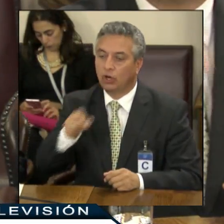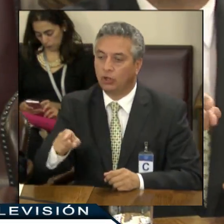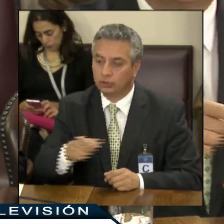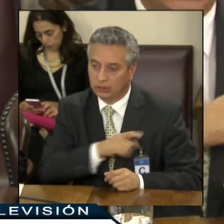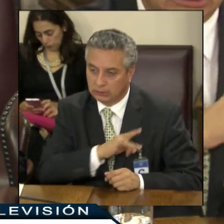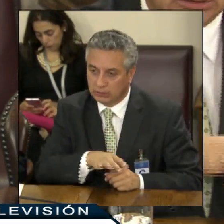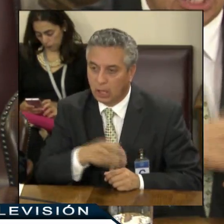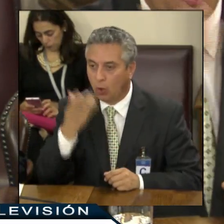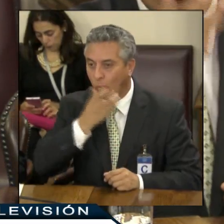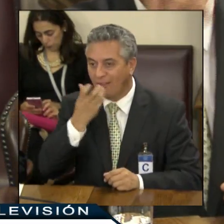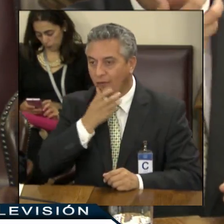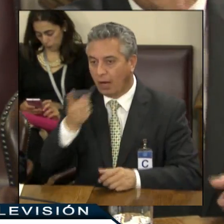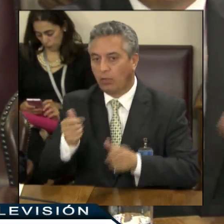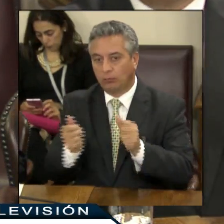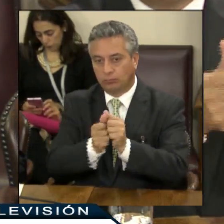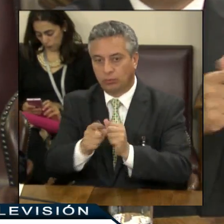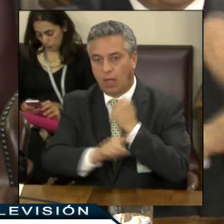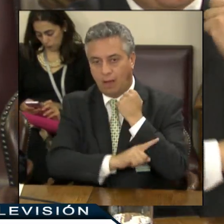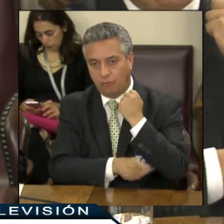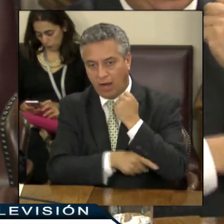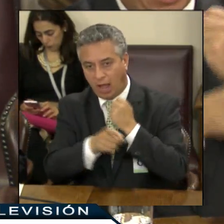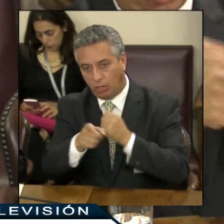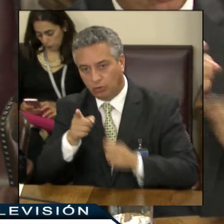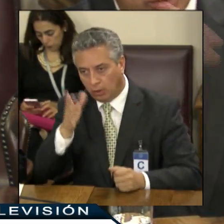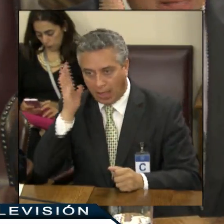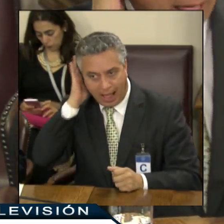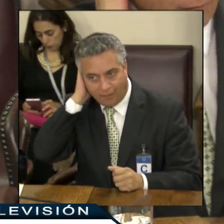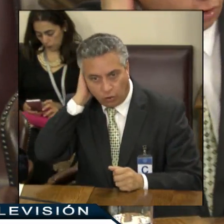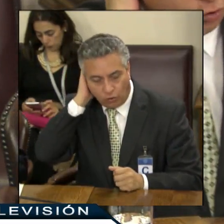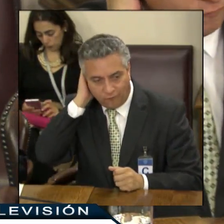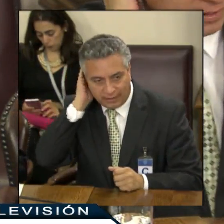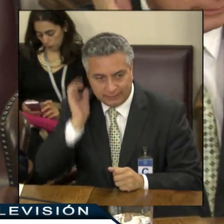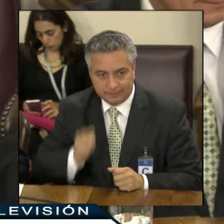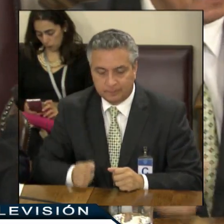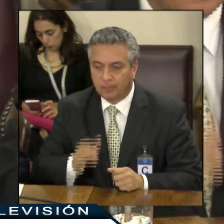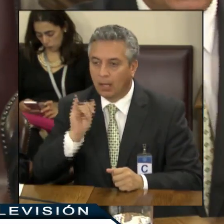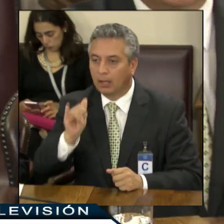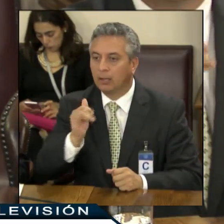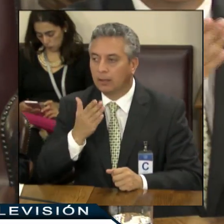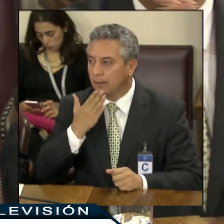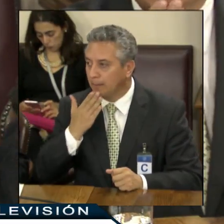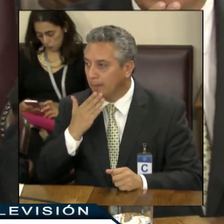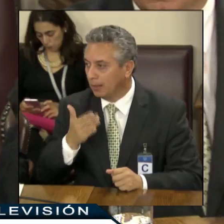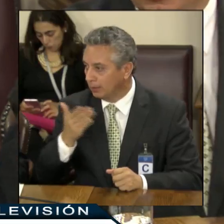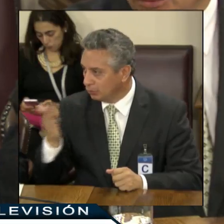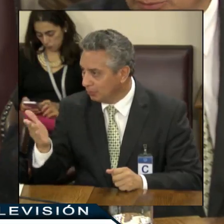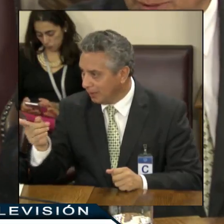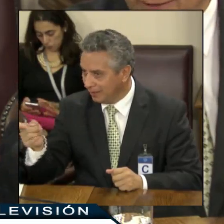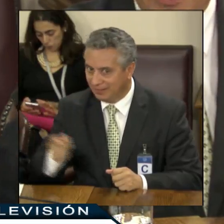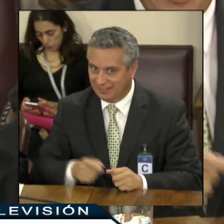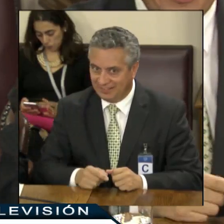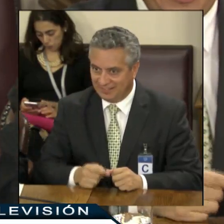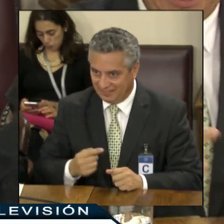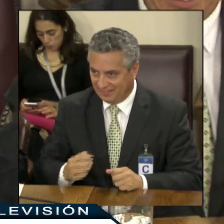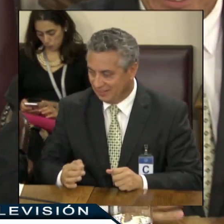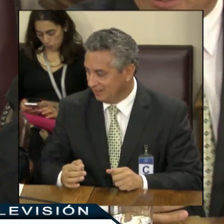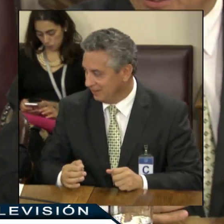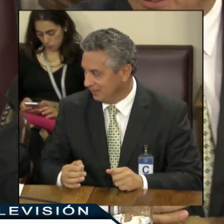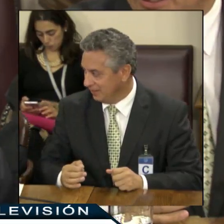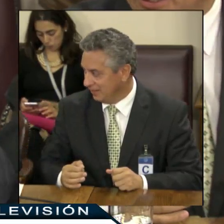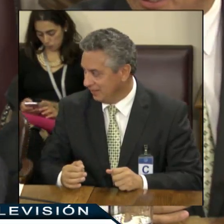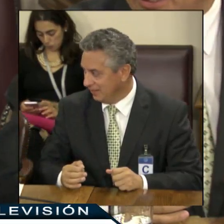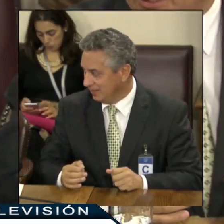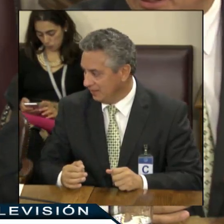señor Gustavo Vergara acompañado por el abogado señor Álvaro jofre ya son parte comisi